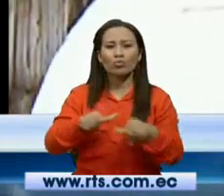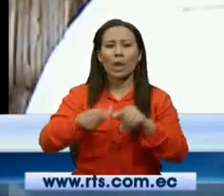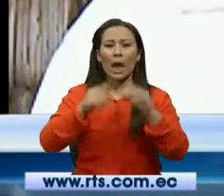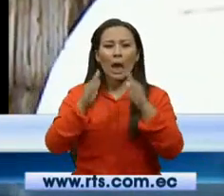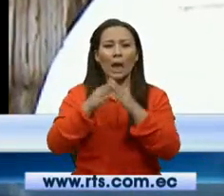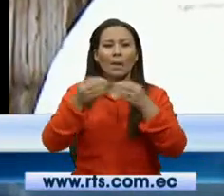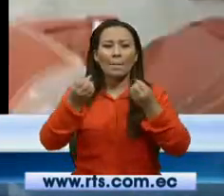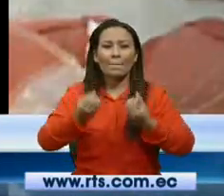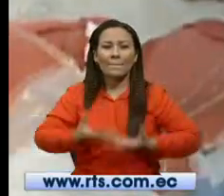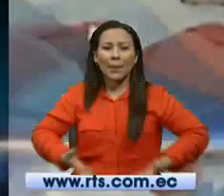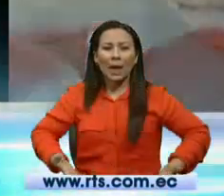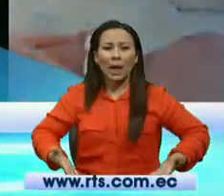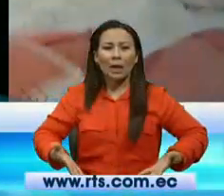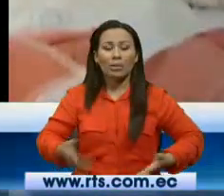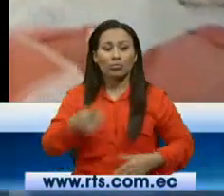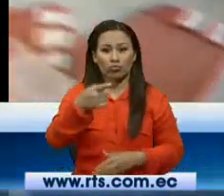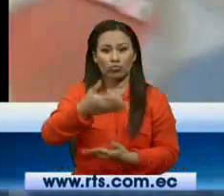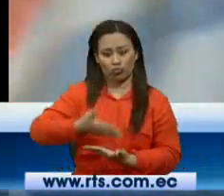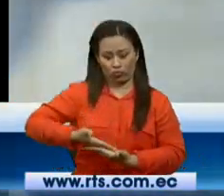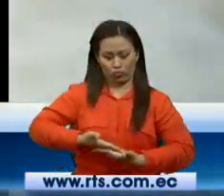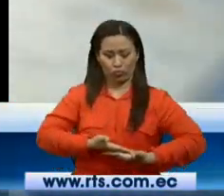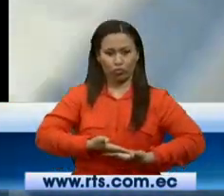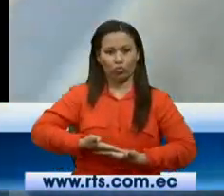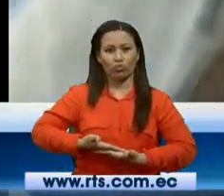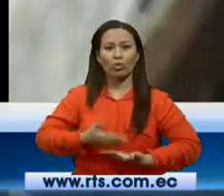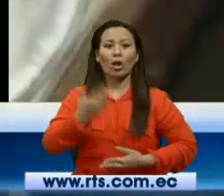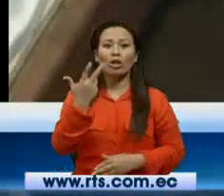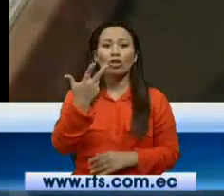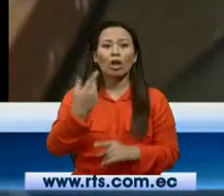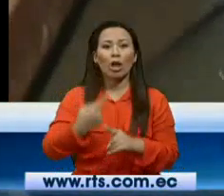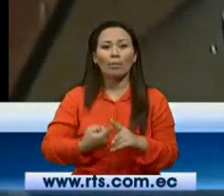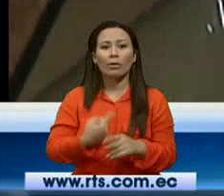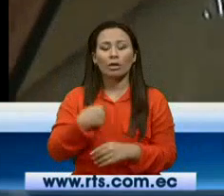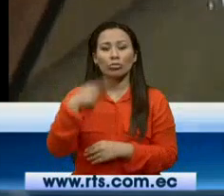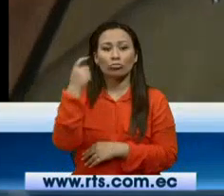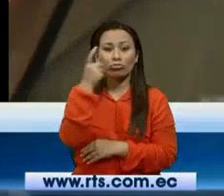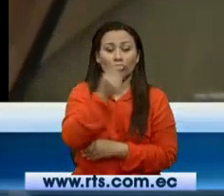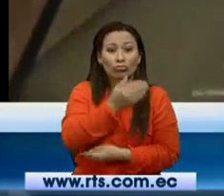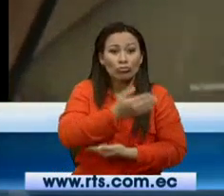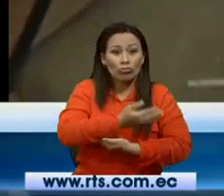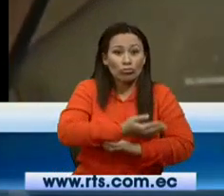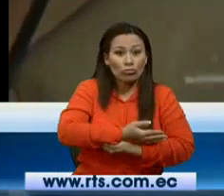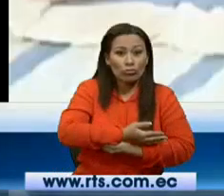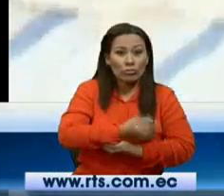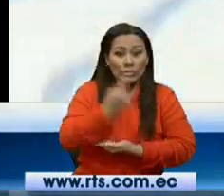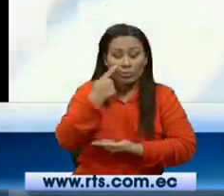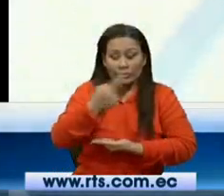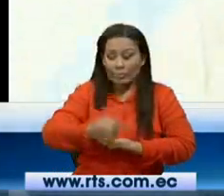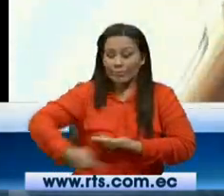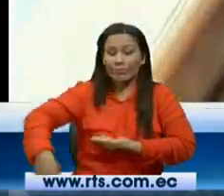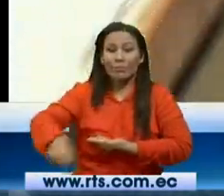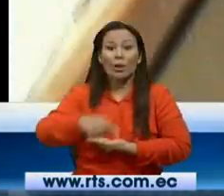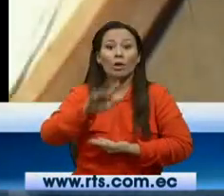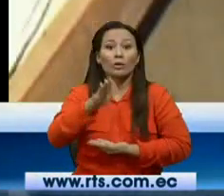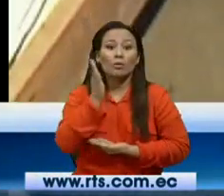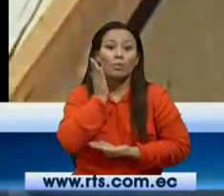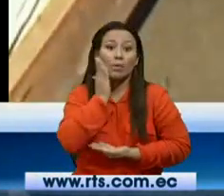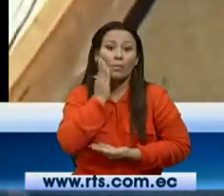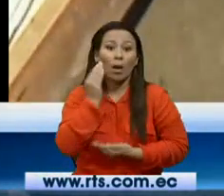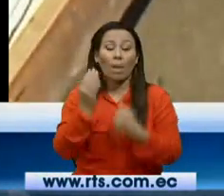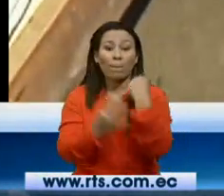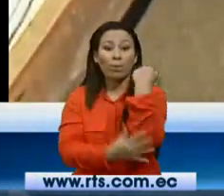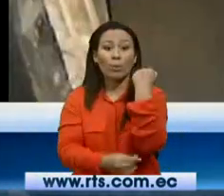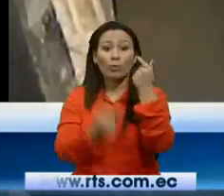están cayendo. Para esta pequeña de solo 3 meses ya le tocó enfrentar las adversidades de la vida. Su madre de escasos recursos